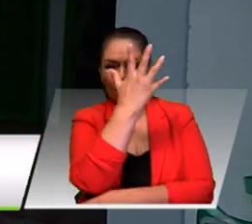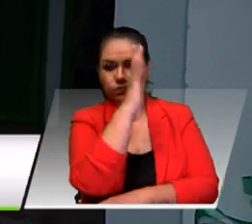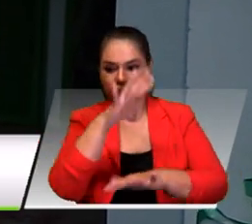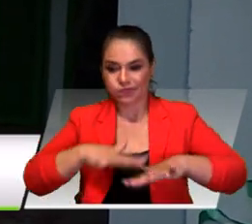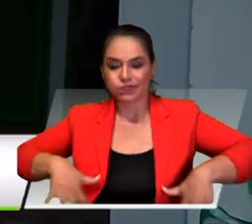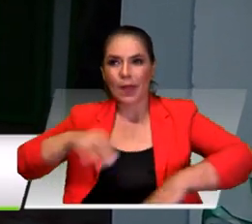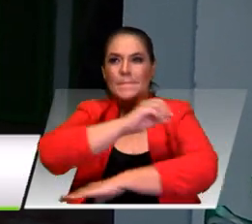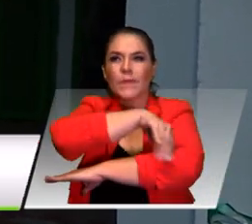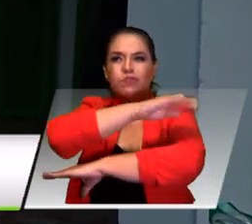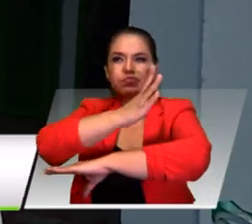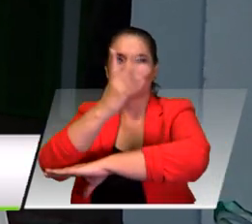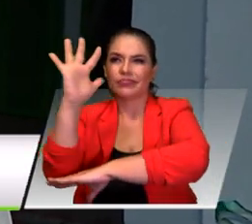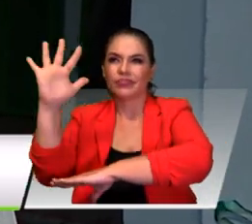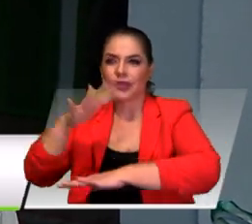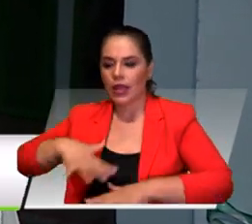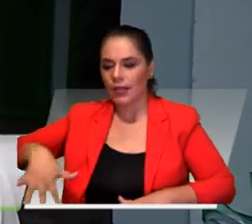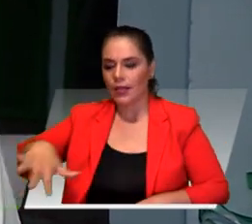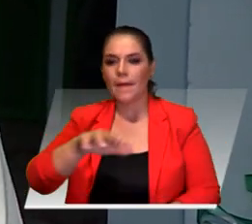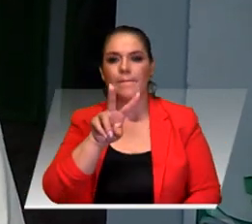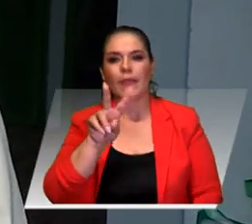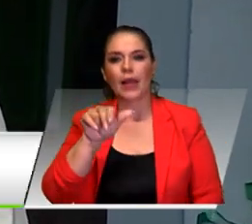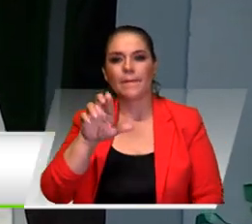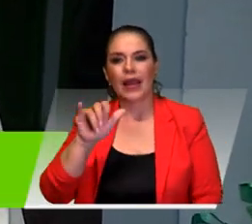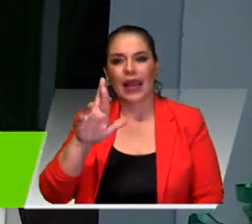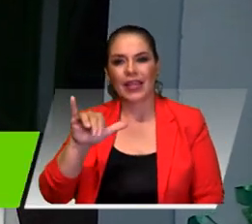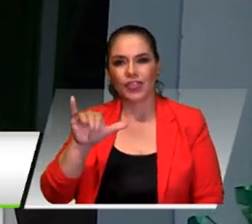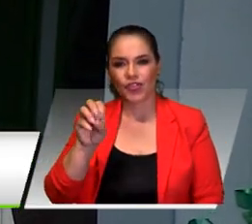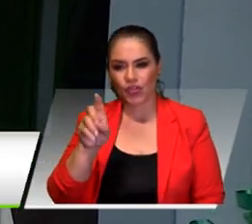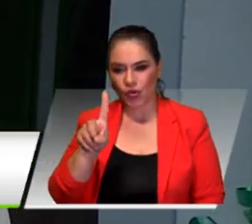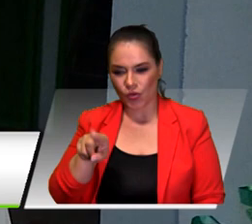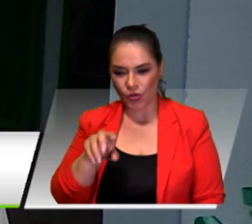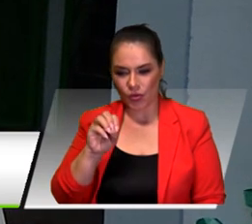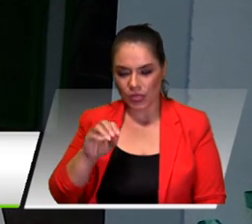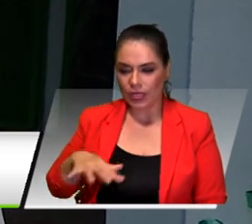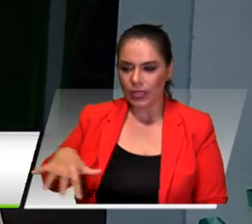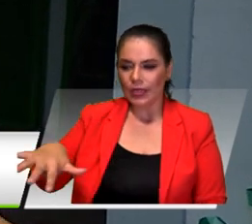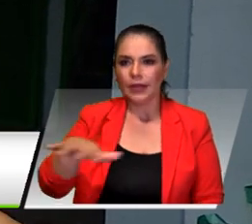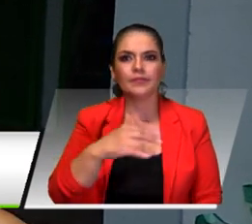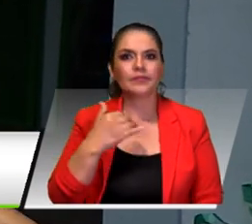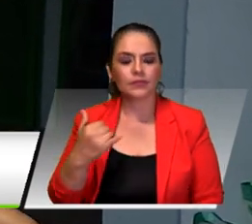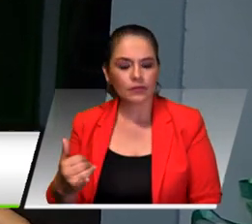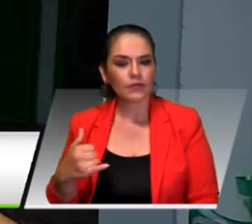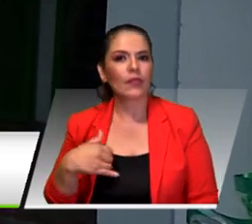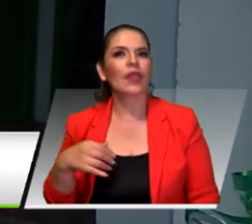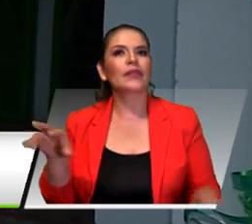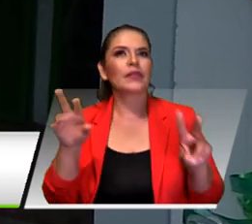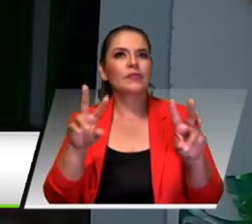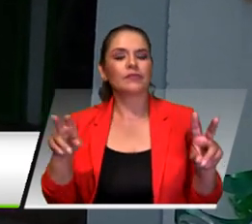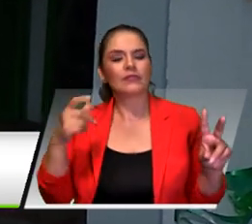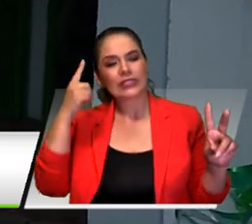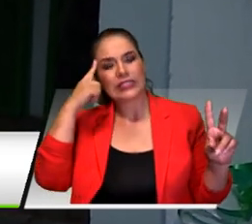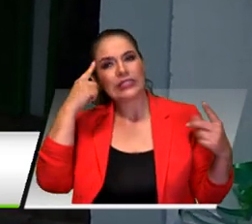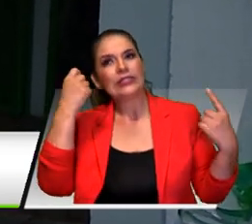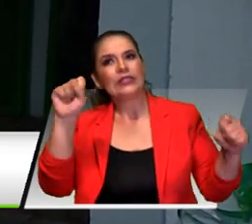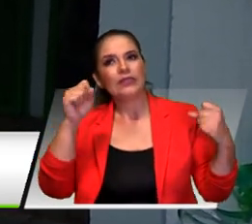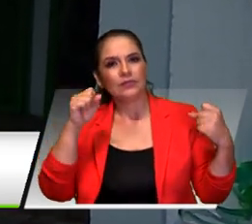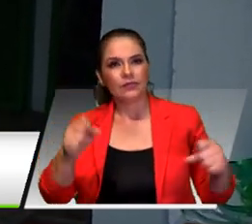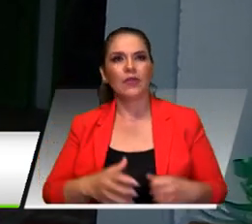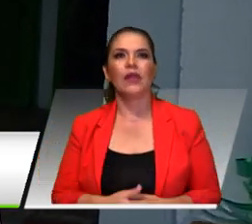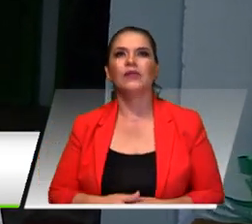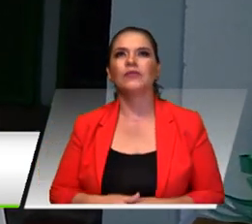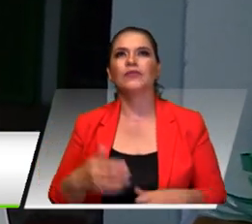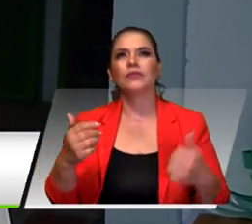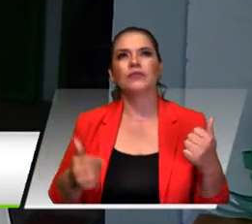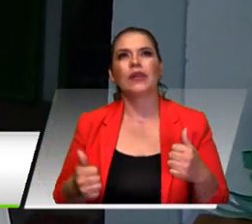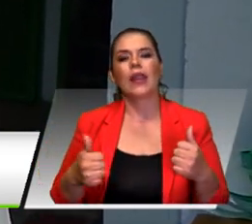también estuvimos conversando con el señor gobernador sobre un tema que a nosotros nos preocupa mucho y es el tema